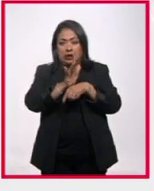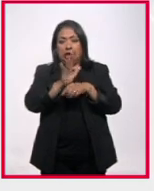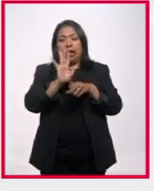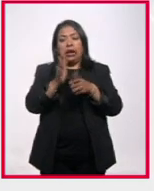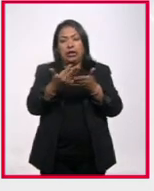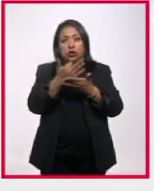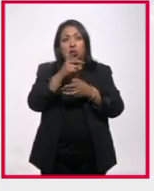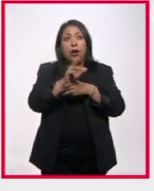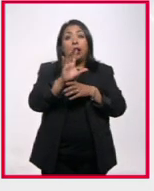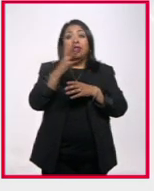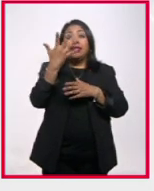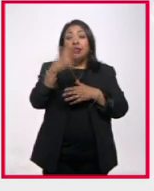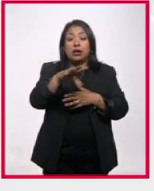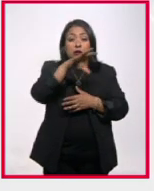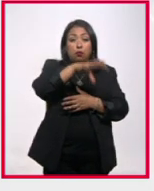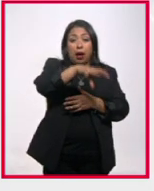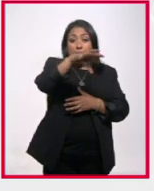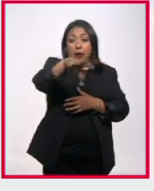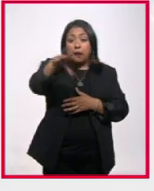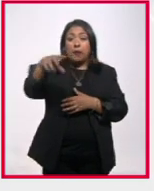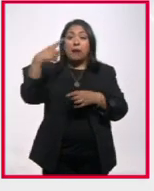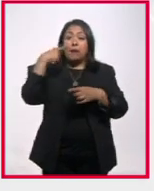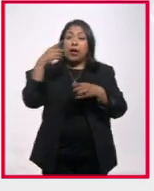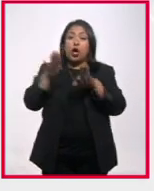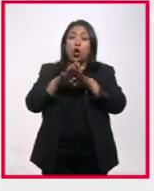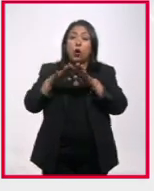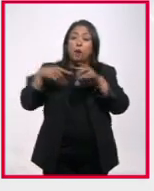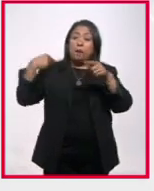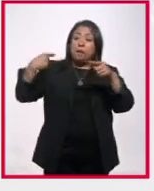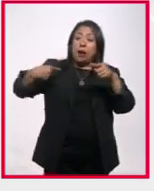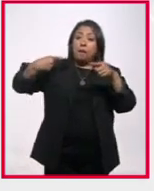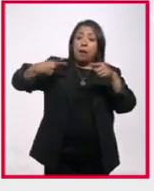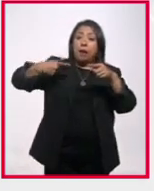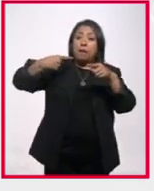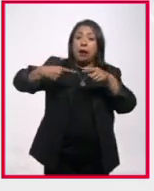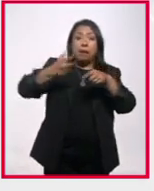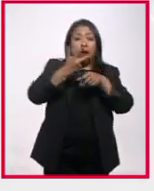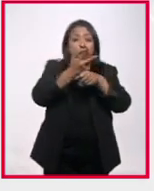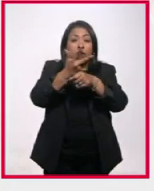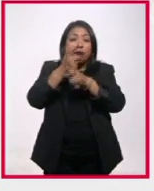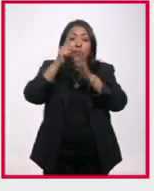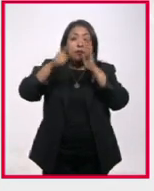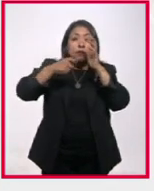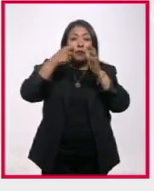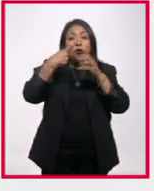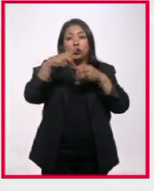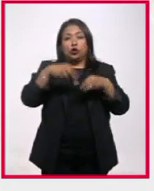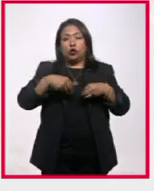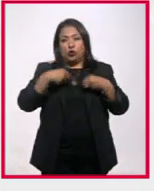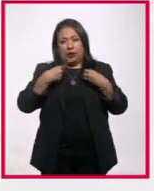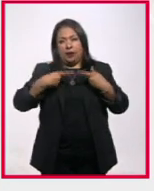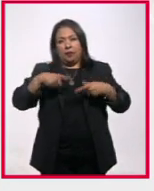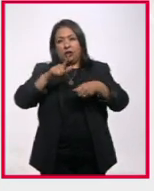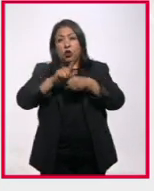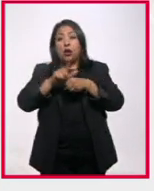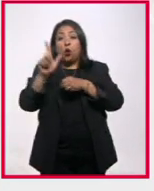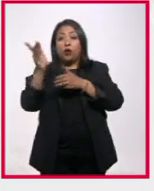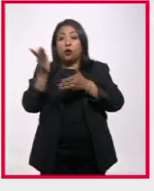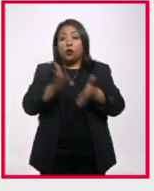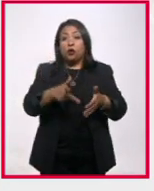en 10 módulos sigue el rastro cronológico de la producción filmográfica y vida personal del cineasta desde su llegada a